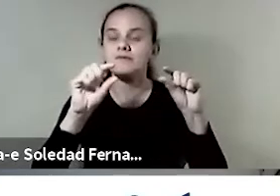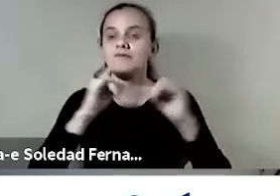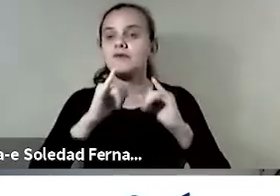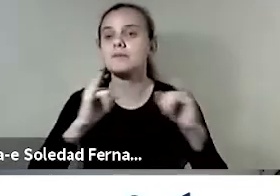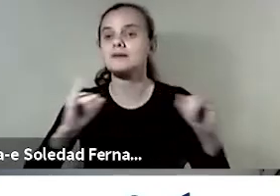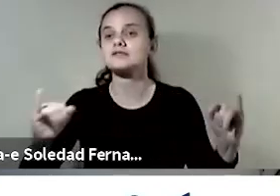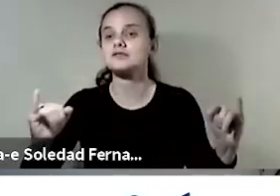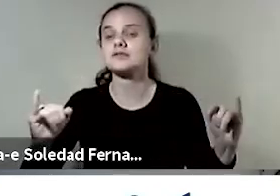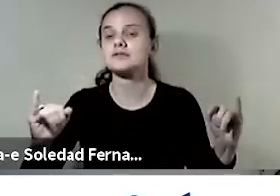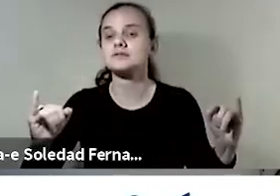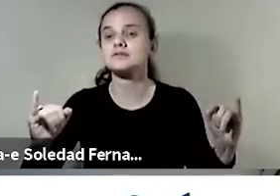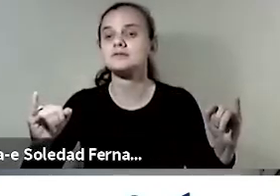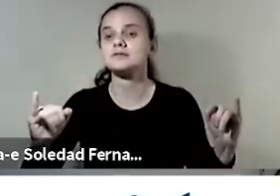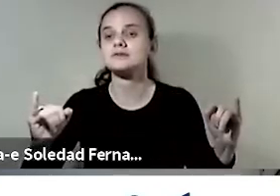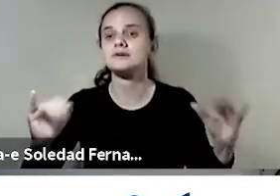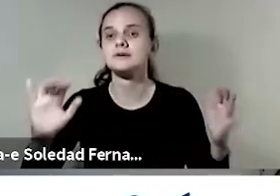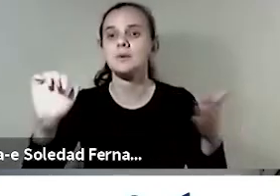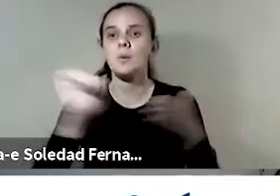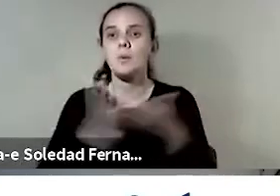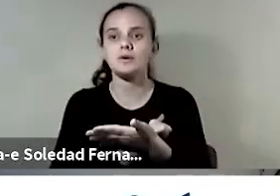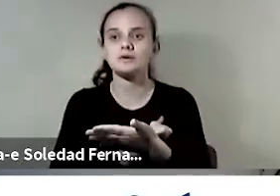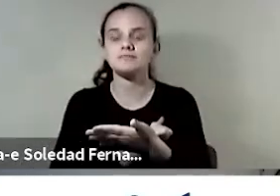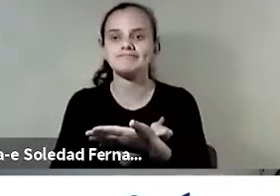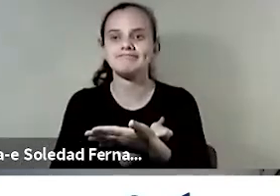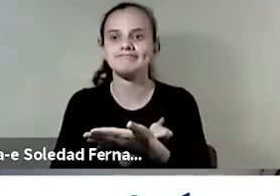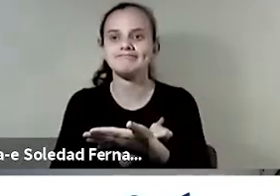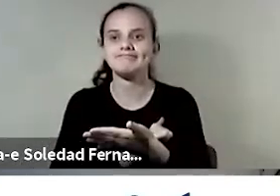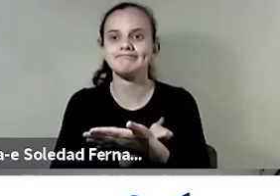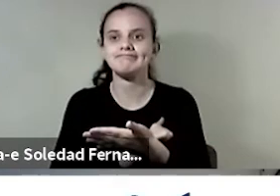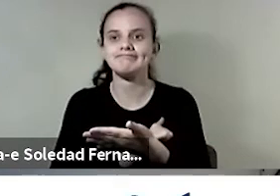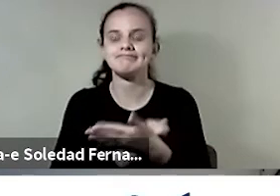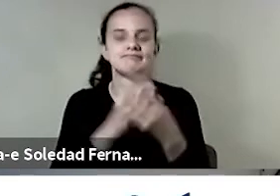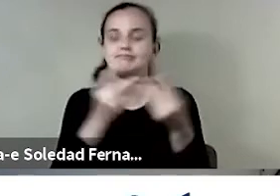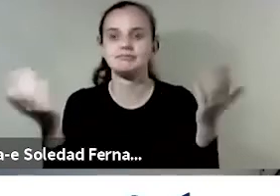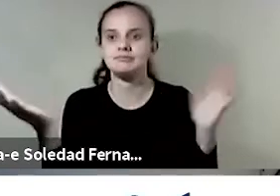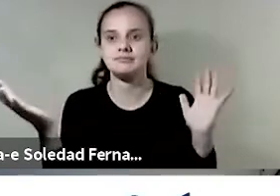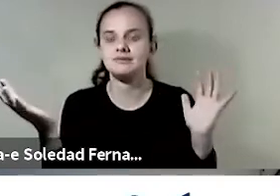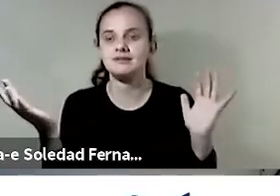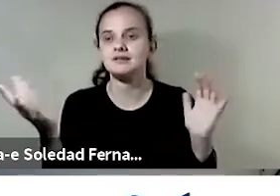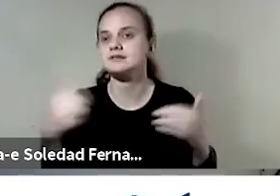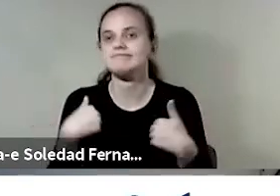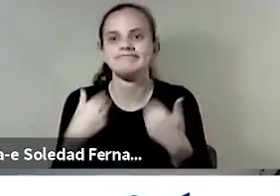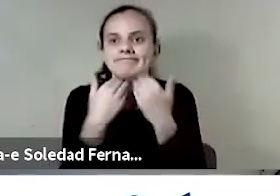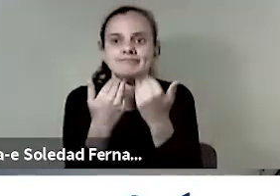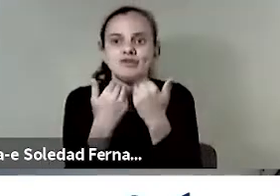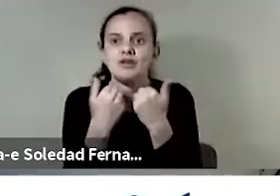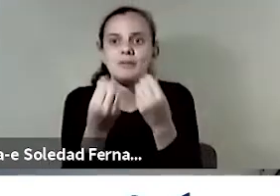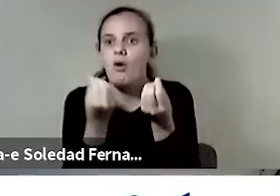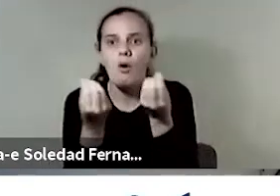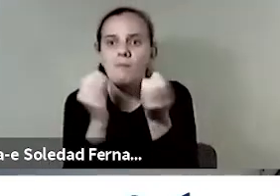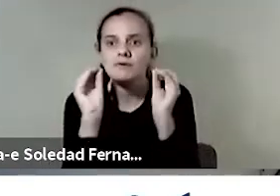hacemos foco en ese elemento, la información para decirnos cómo se rellena se